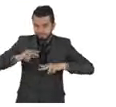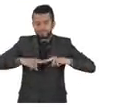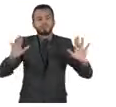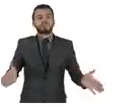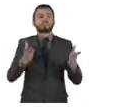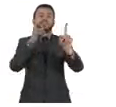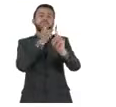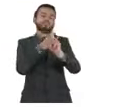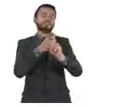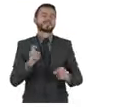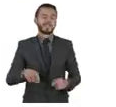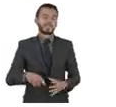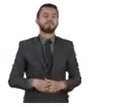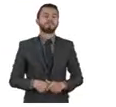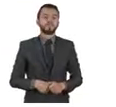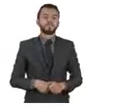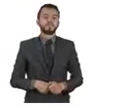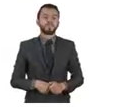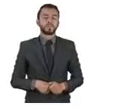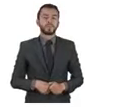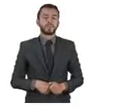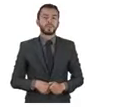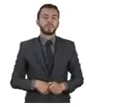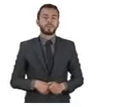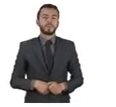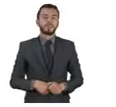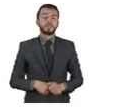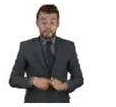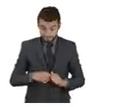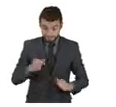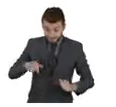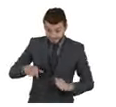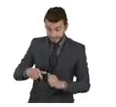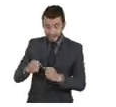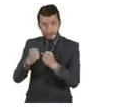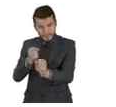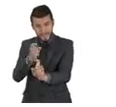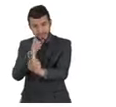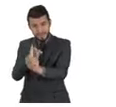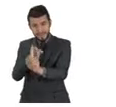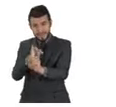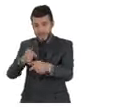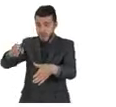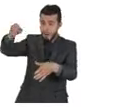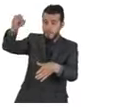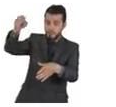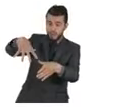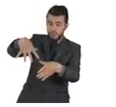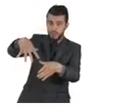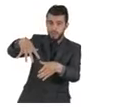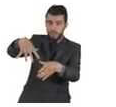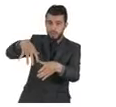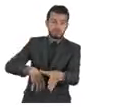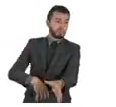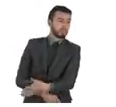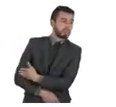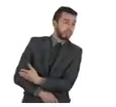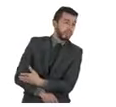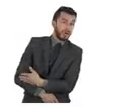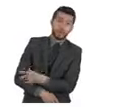Nuestra gran sombrilla en esta etapa va a ser la basura no es basura, porque tenemos que entender